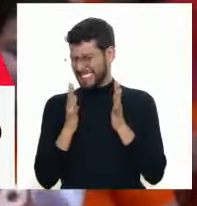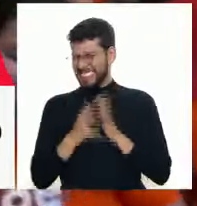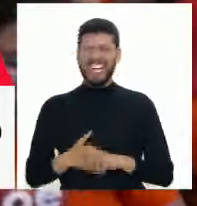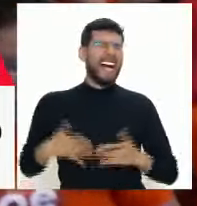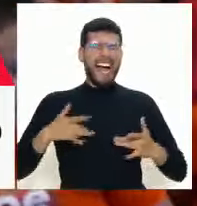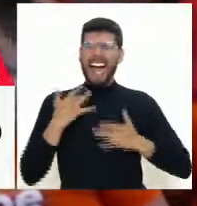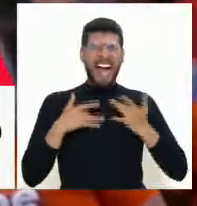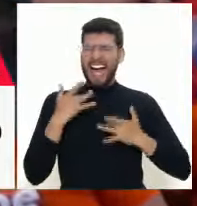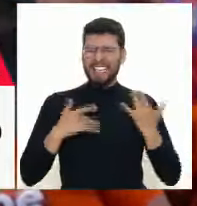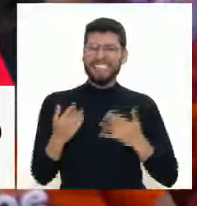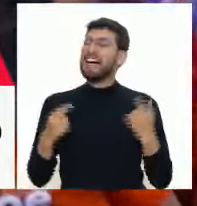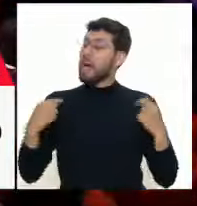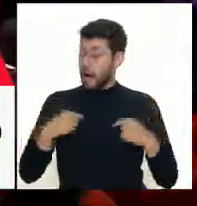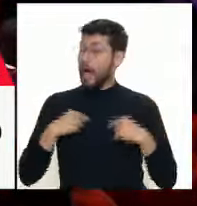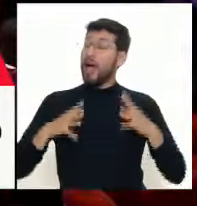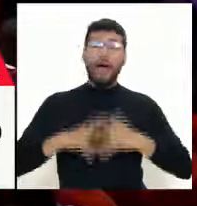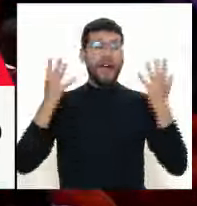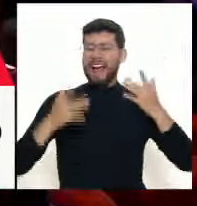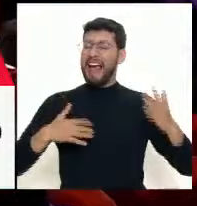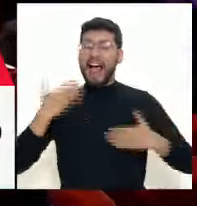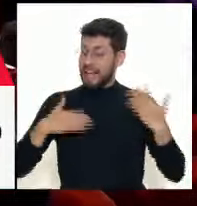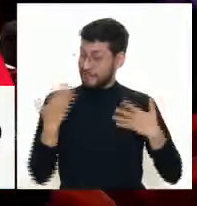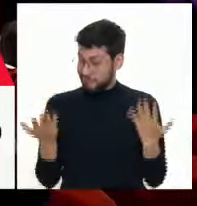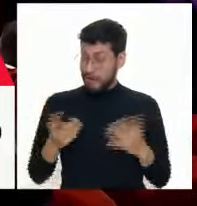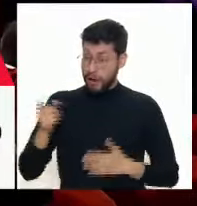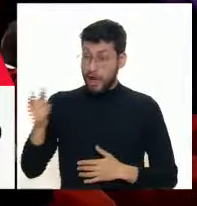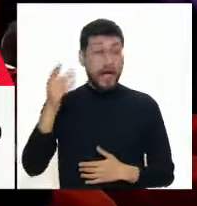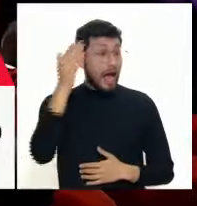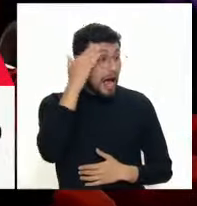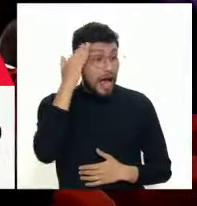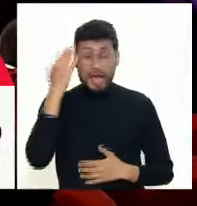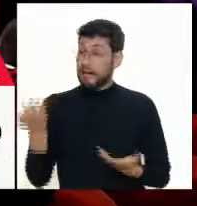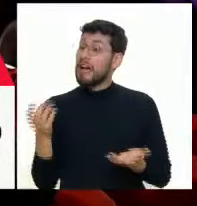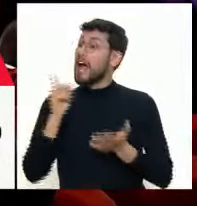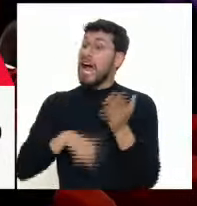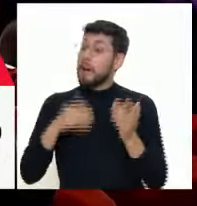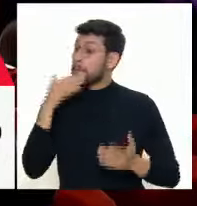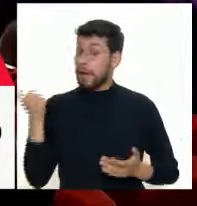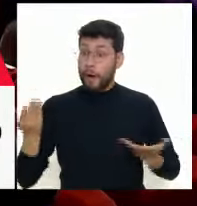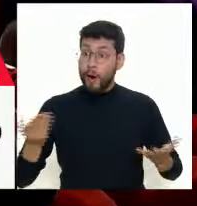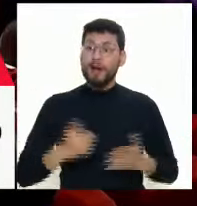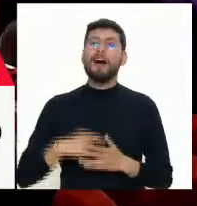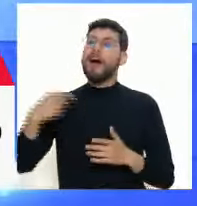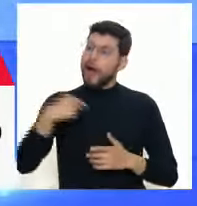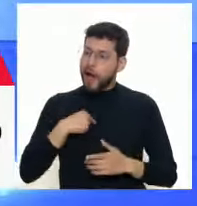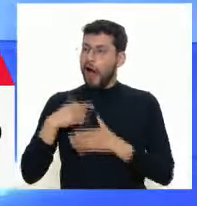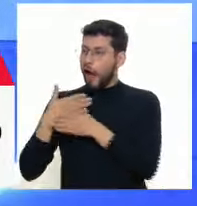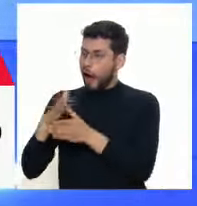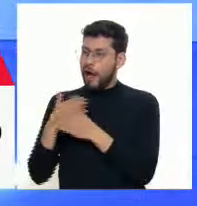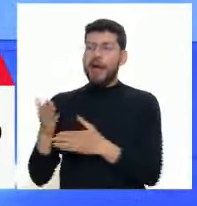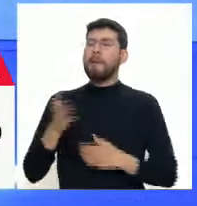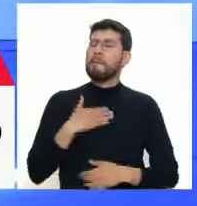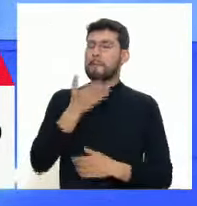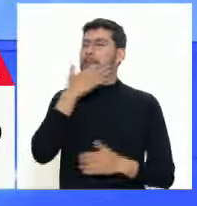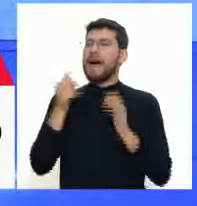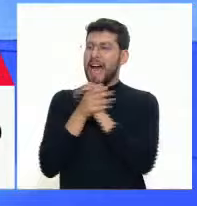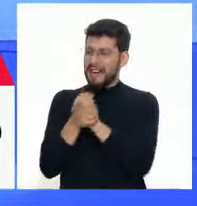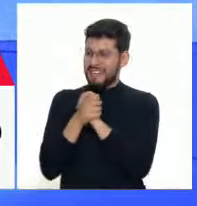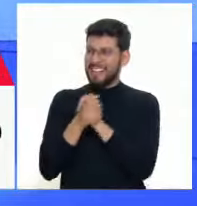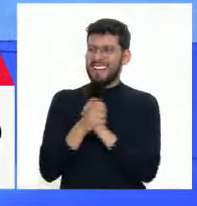¡Qué emoción! Estoy muy, muy, muy feliz. ¿Y saben qué es lo mejor? Que lo voy a compartir con mi mejor